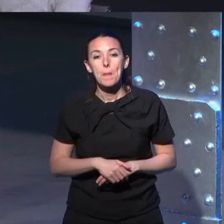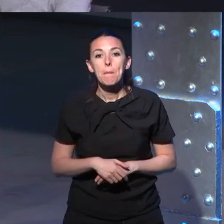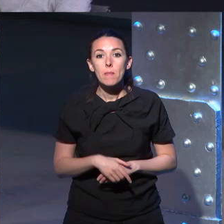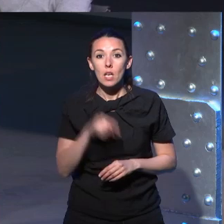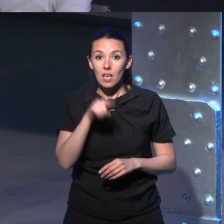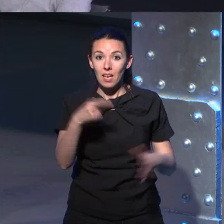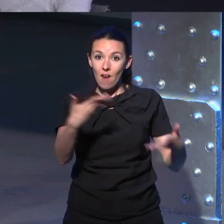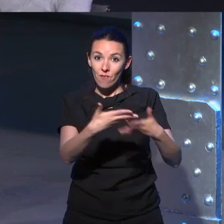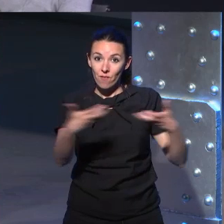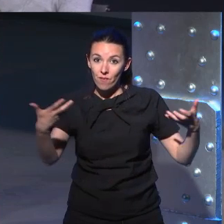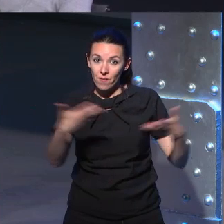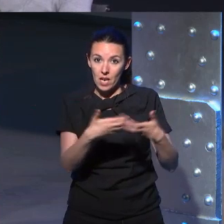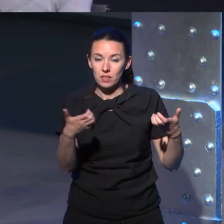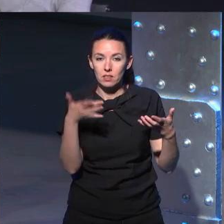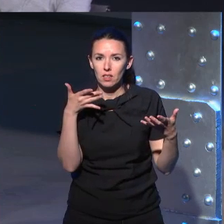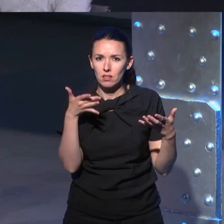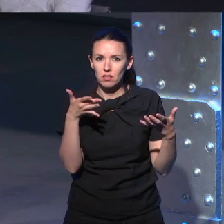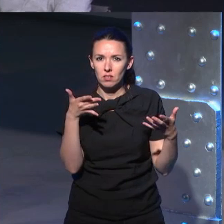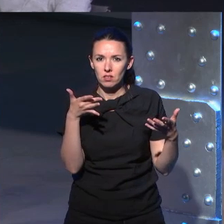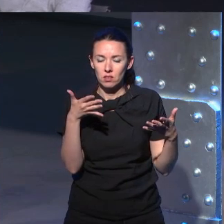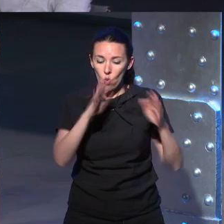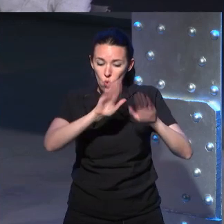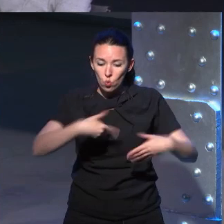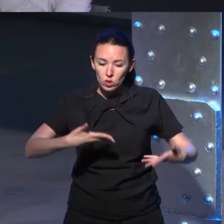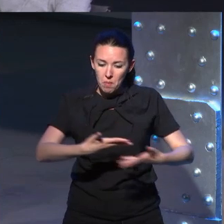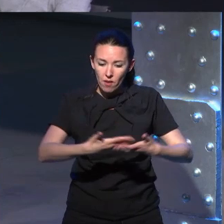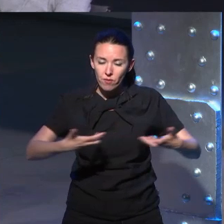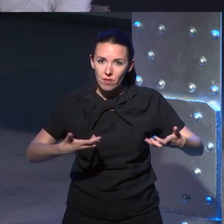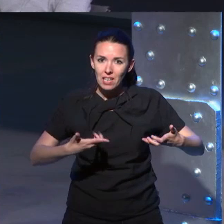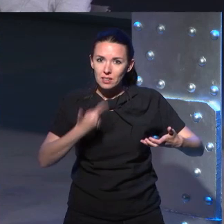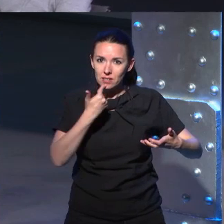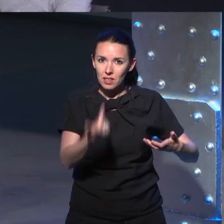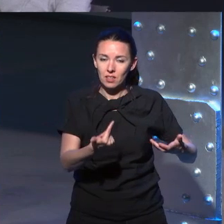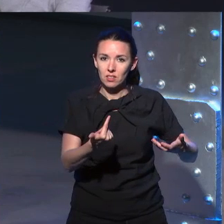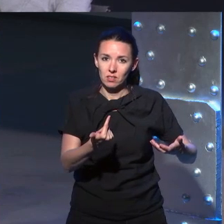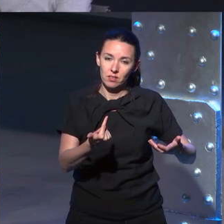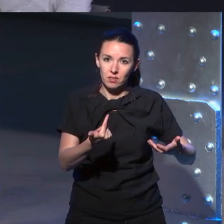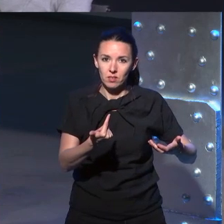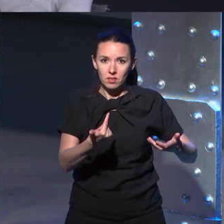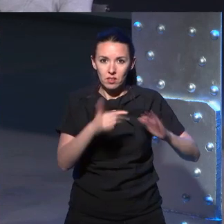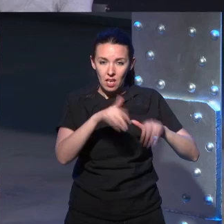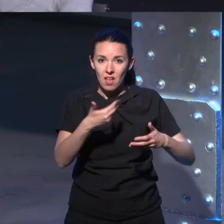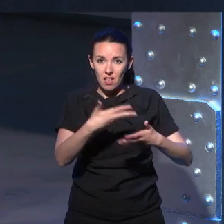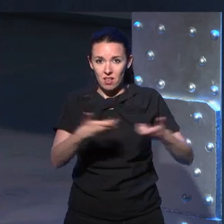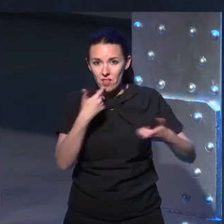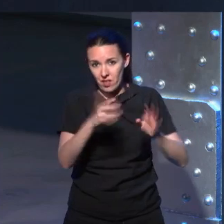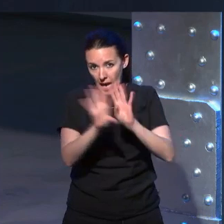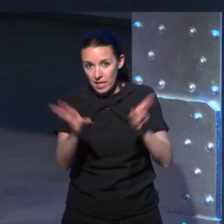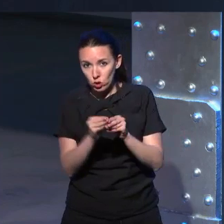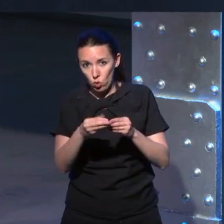Esta frase encierra, esta última frase que pone en la sinopsis,